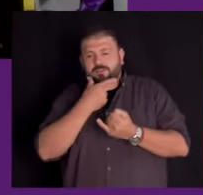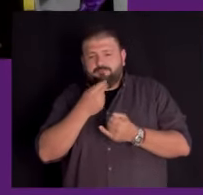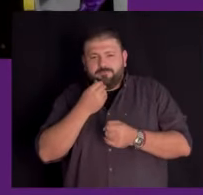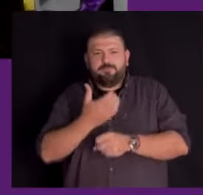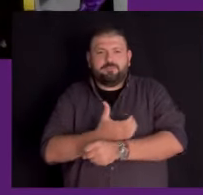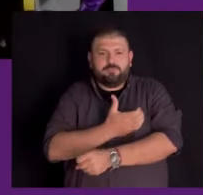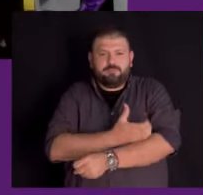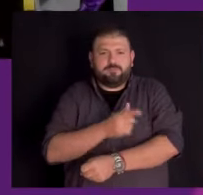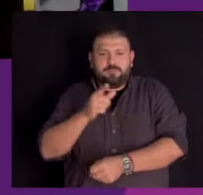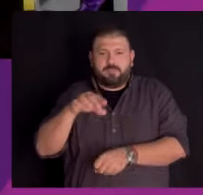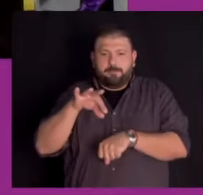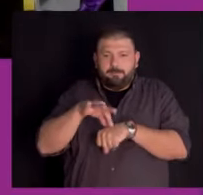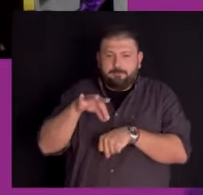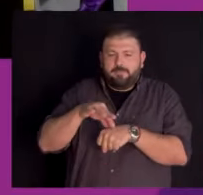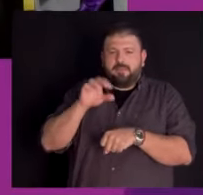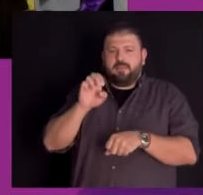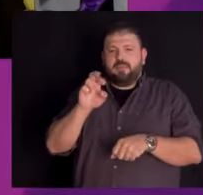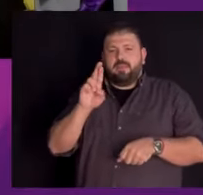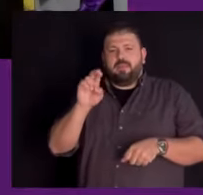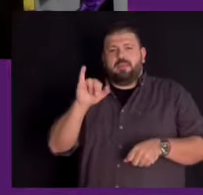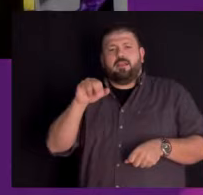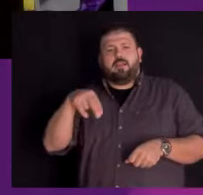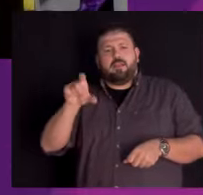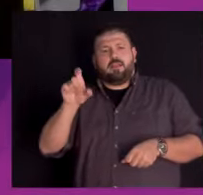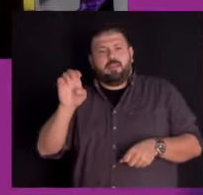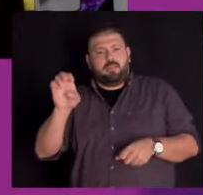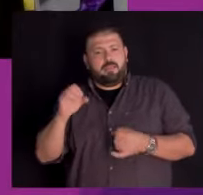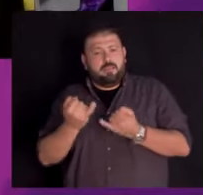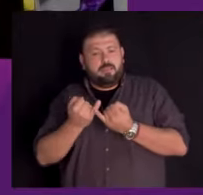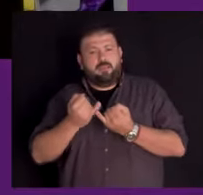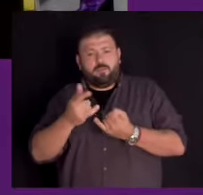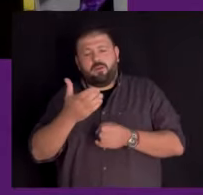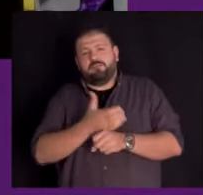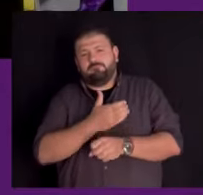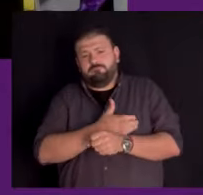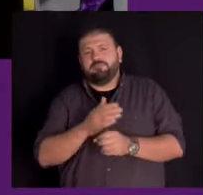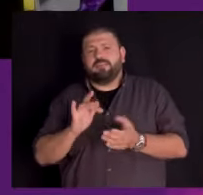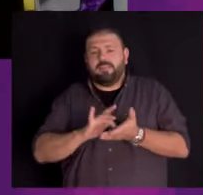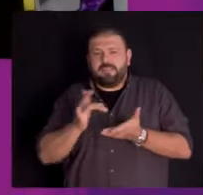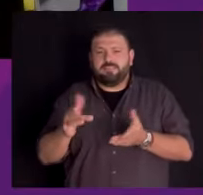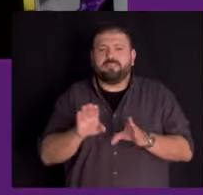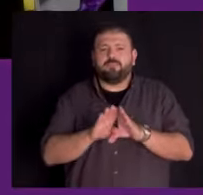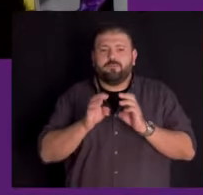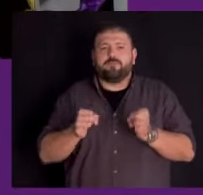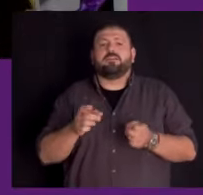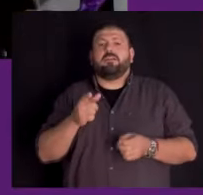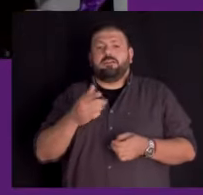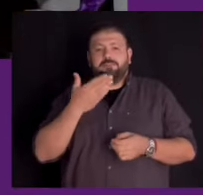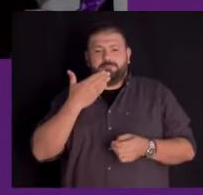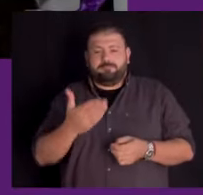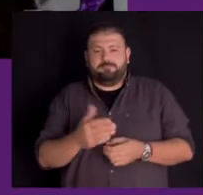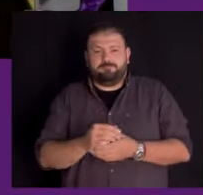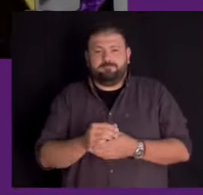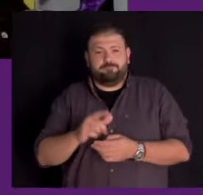el médico Enrique Melo. Muchísimas gracias. ¿Cómo estás, Enrique? Un placer tenerte. Oro Supreme, también